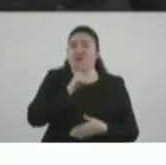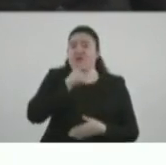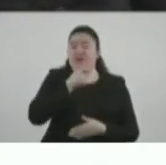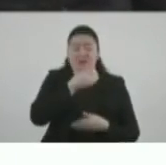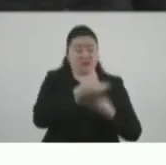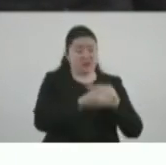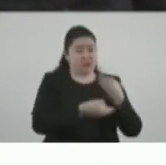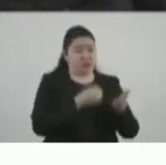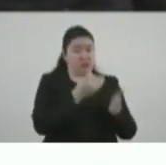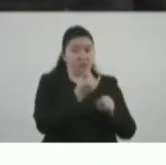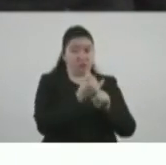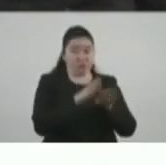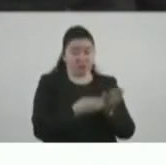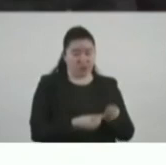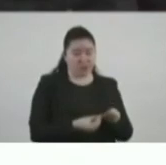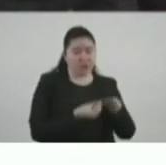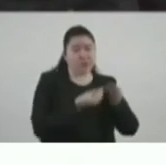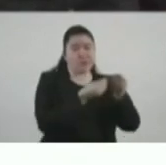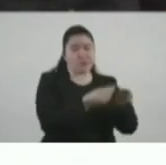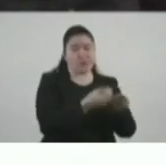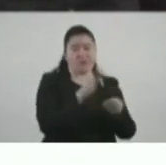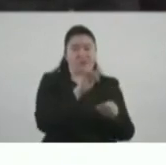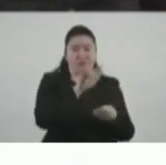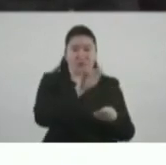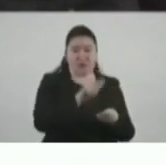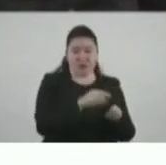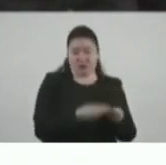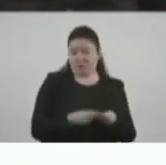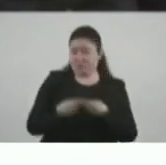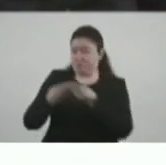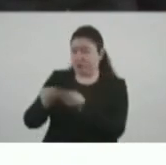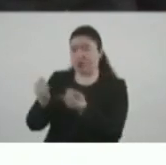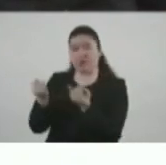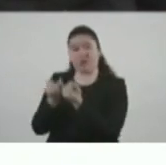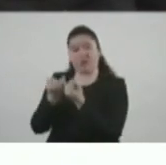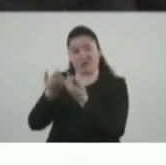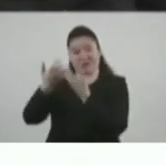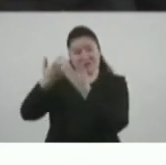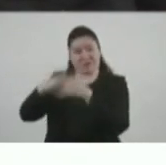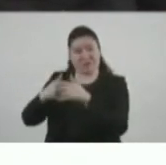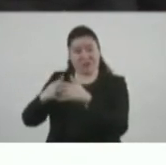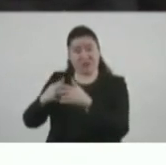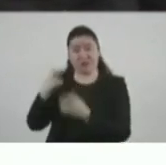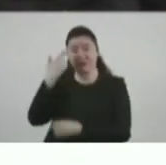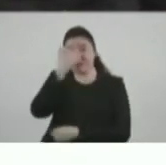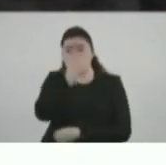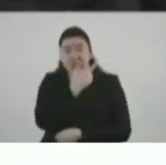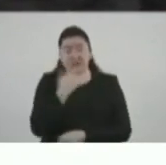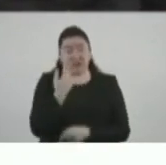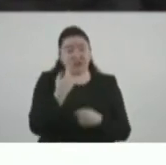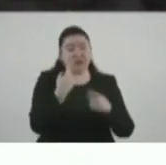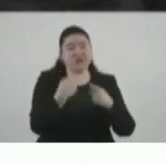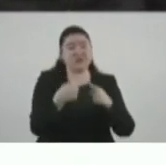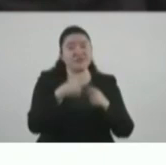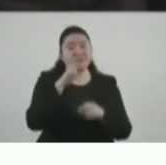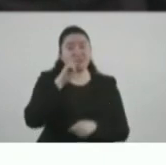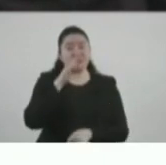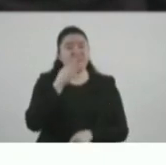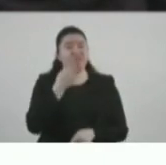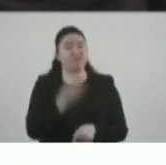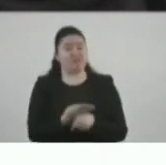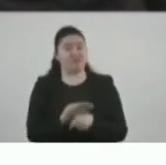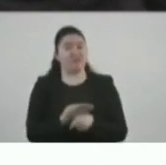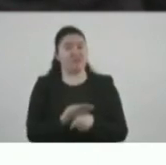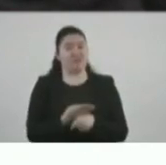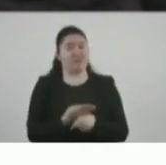y de la empresa que se va a contratar. Y ahí se va a hacer una evaluación, una valoración de las responsabilidades y el deslinde de